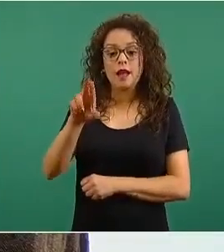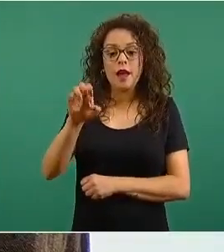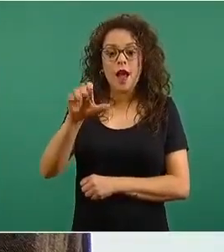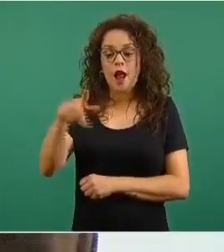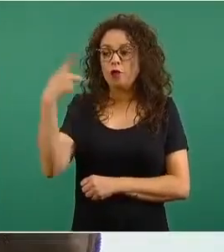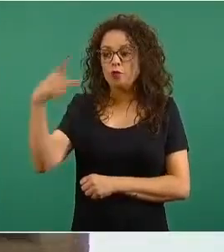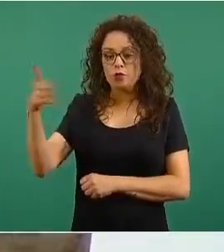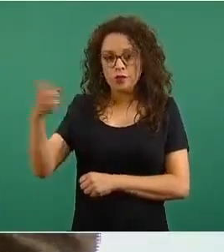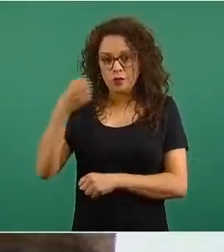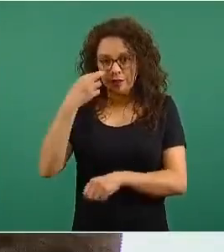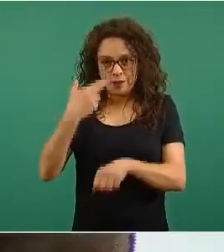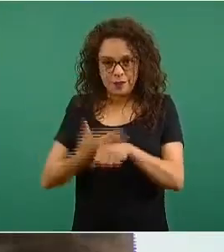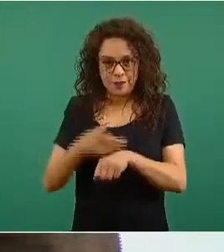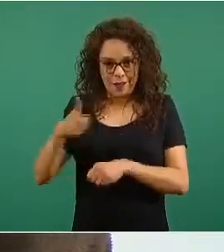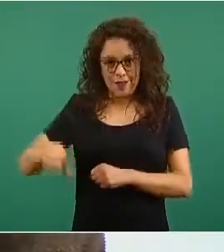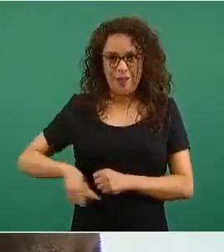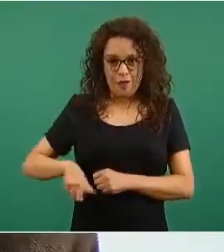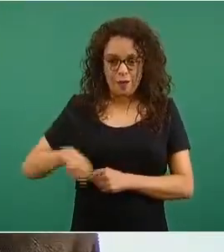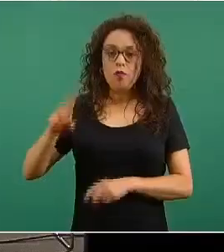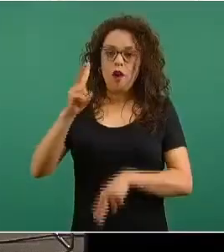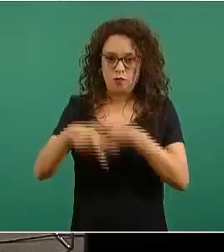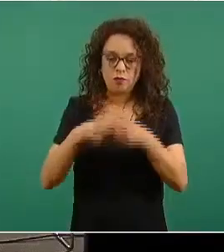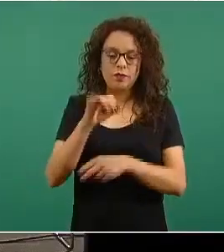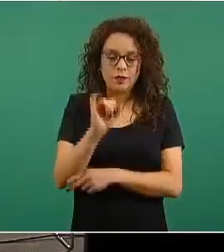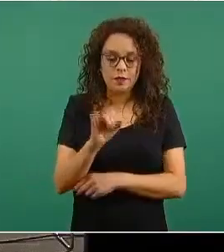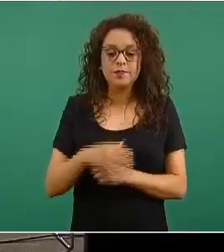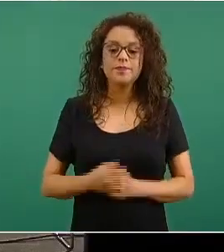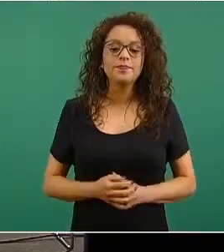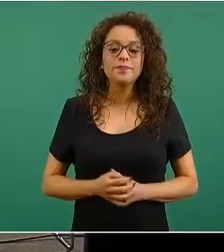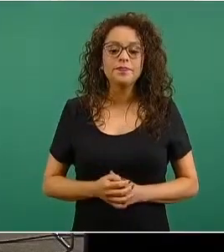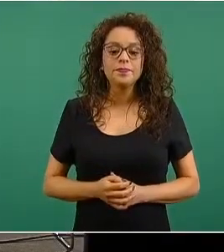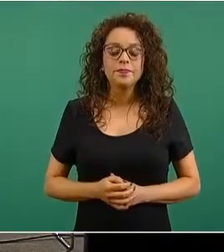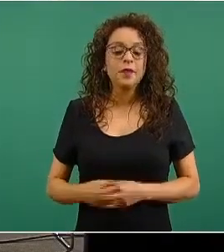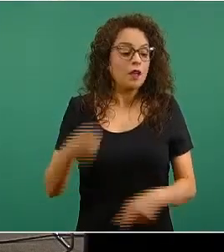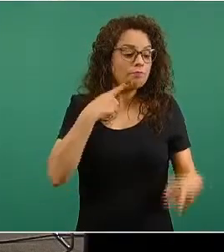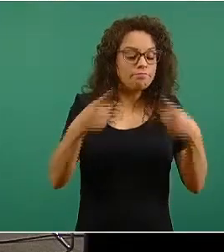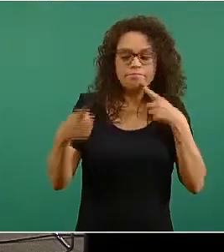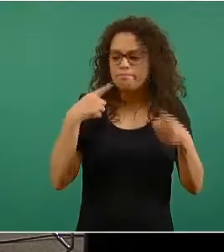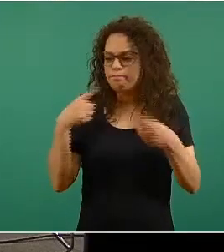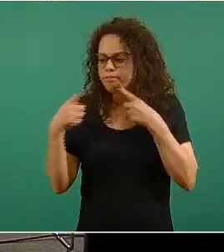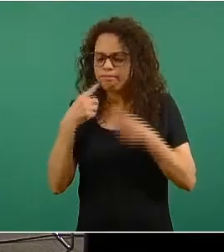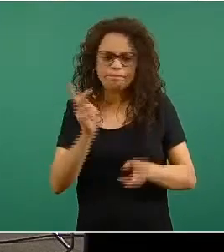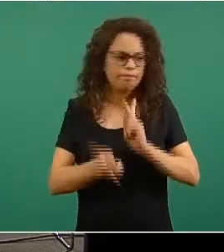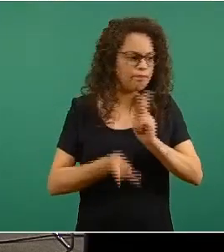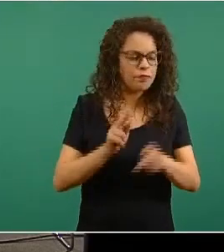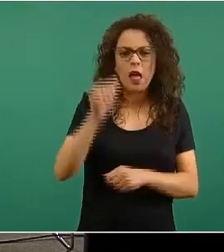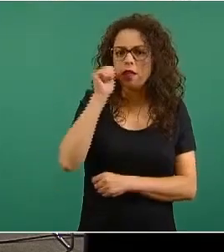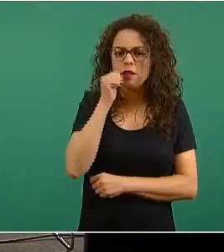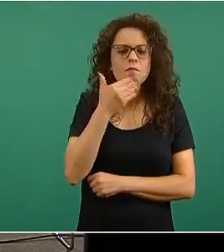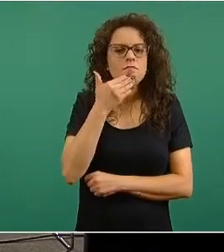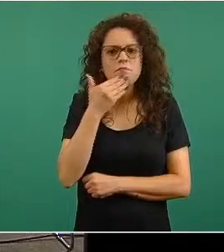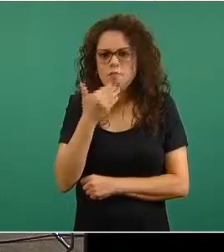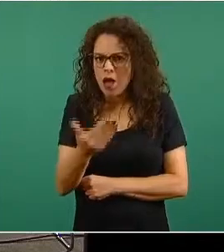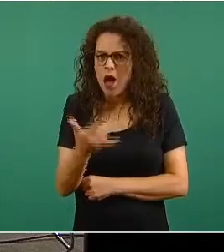gobierno. En fin, estuvieron representadas las entidades federativas. La conversación, como siempre, fue muy constructiva, muy